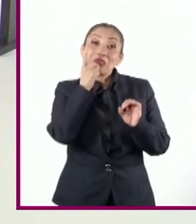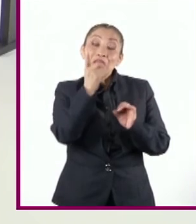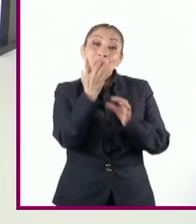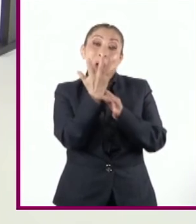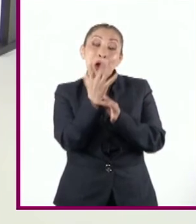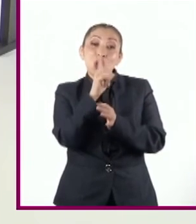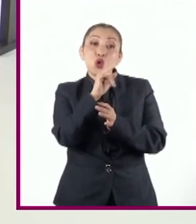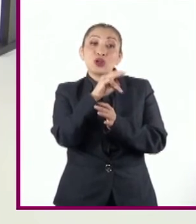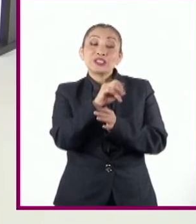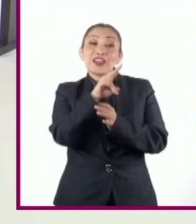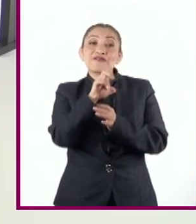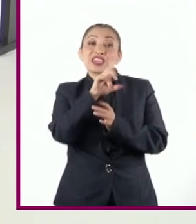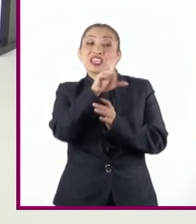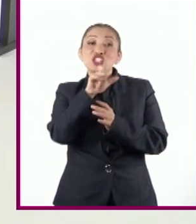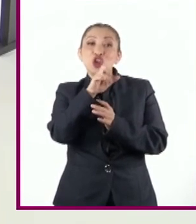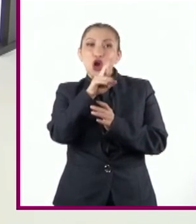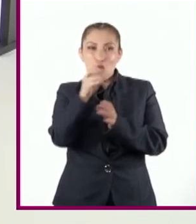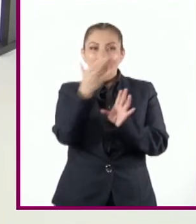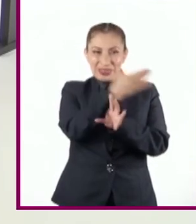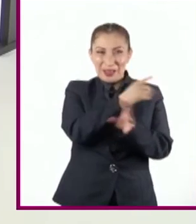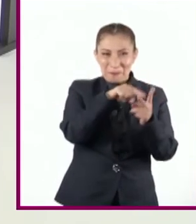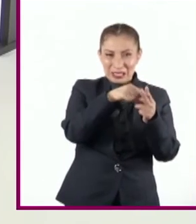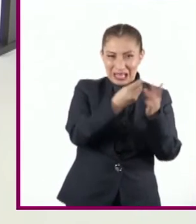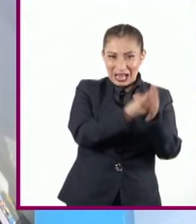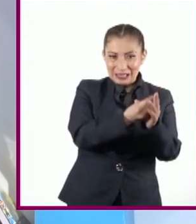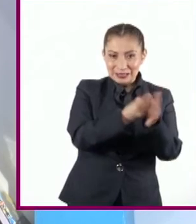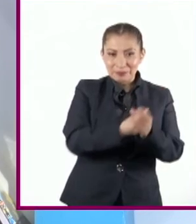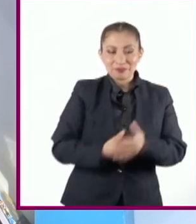Luis Villoro en su lectura del comienzo de la clase.